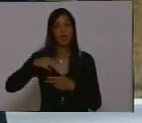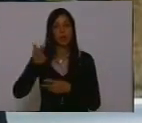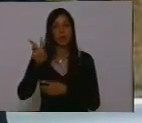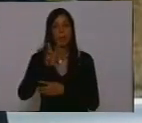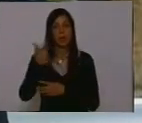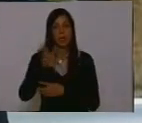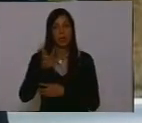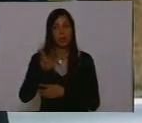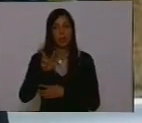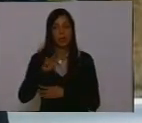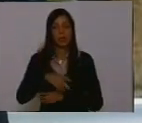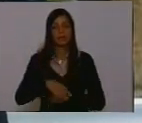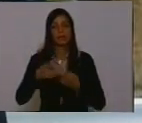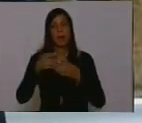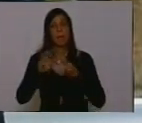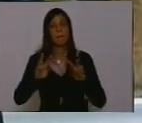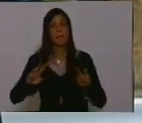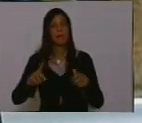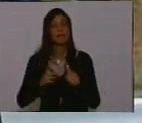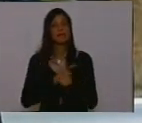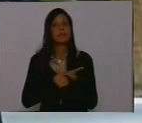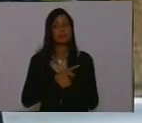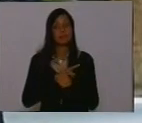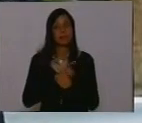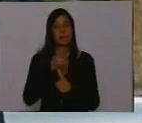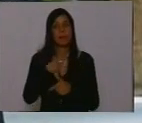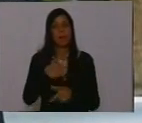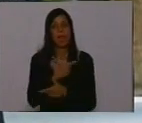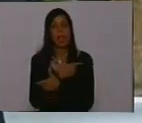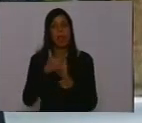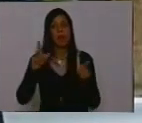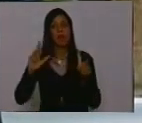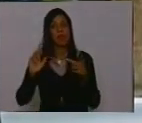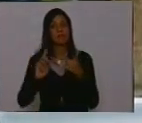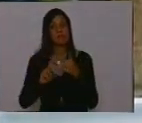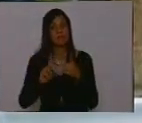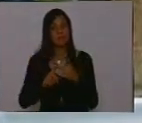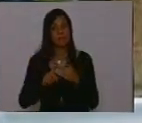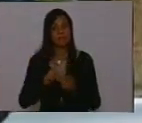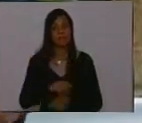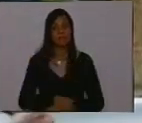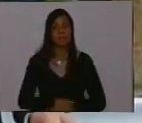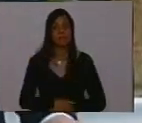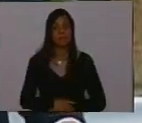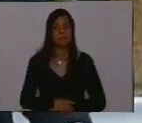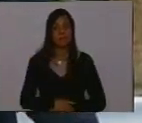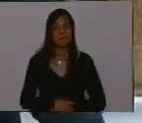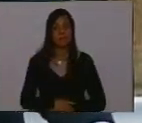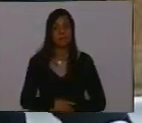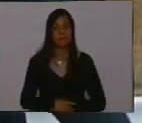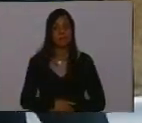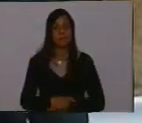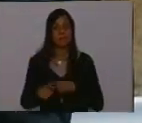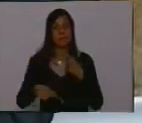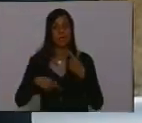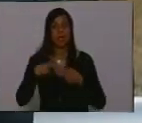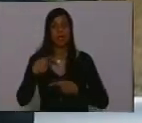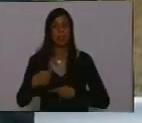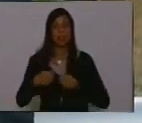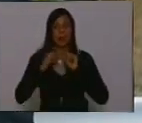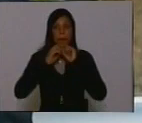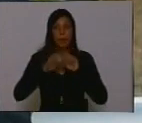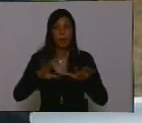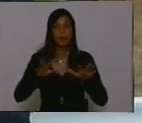bolivariana pacífica y en libertad. Dicho esto, se produjo